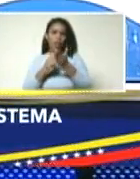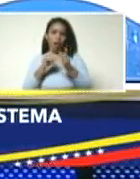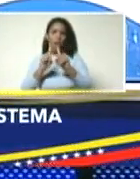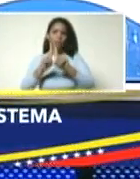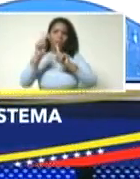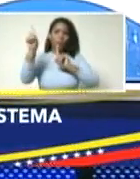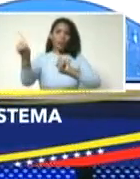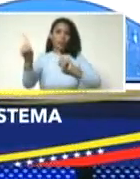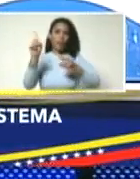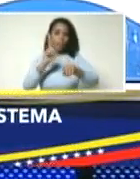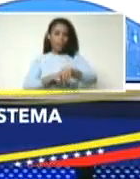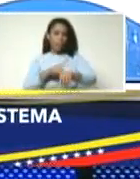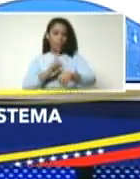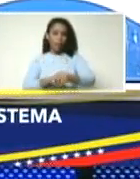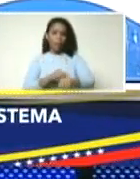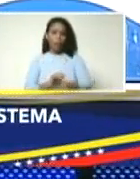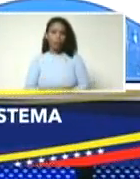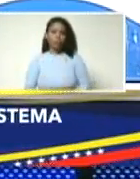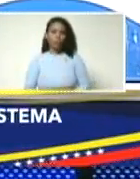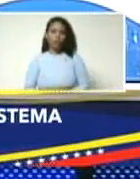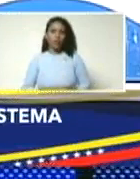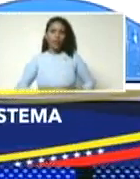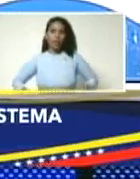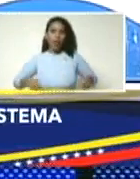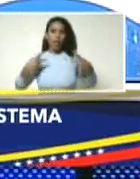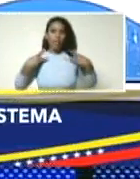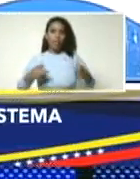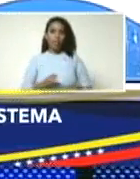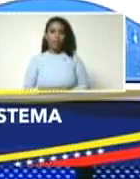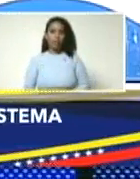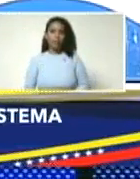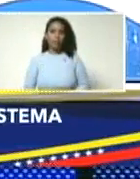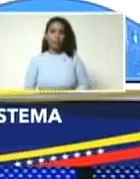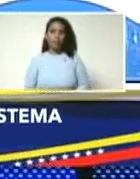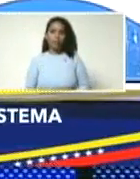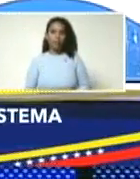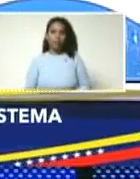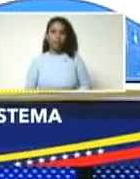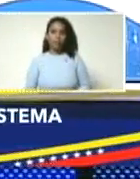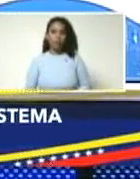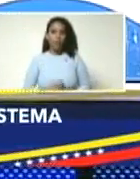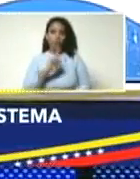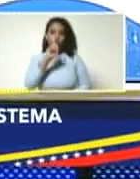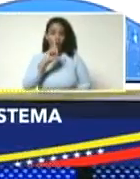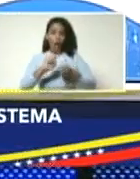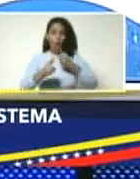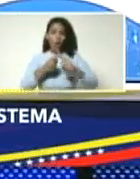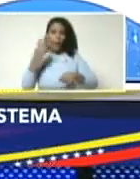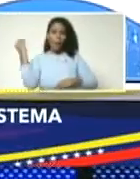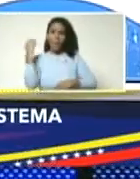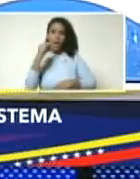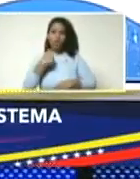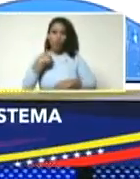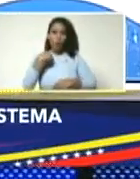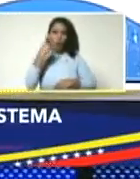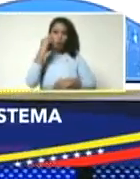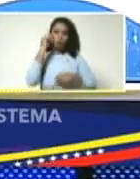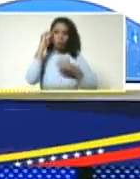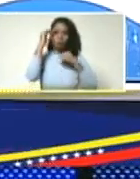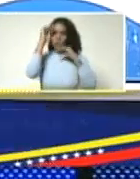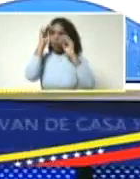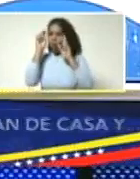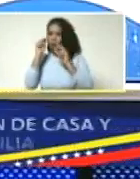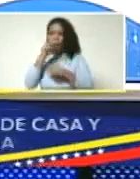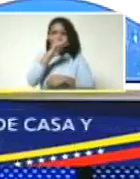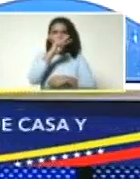la distancia, en el tiempo y en la vida. Y una de las cosas que más me llamó la atención, el